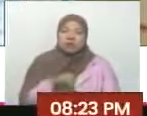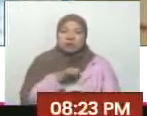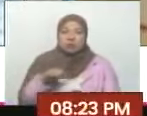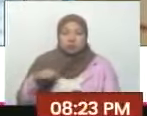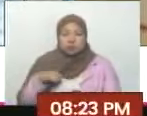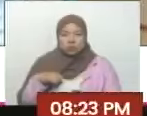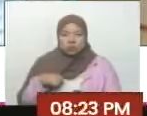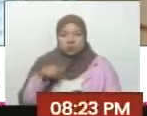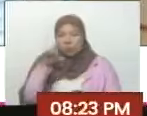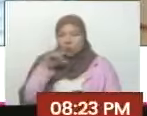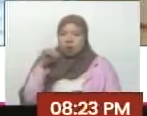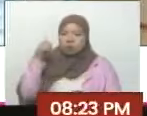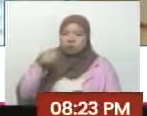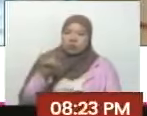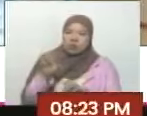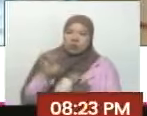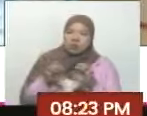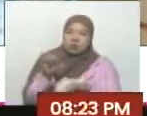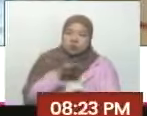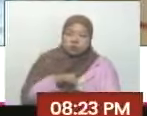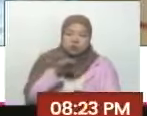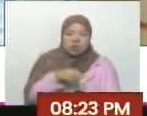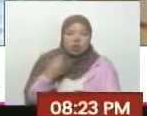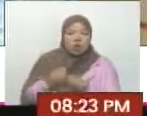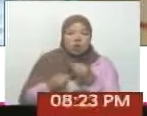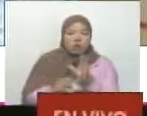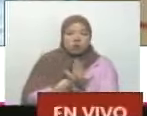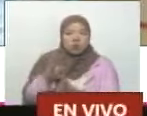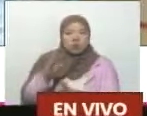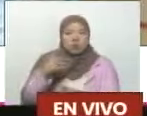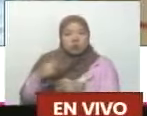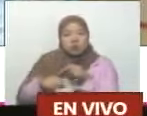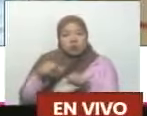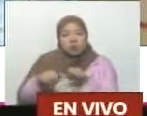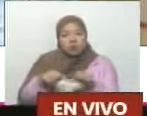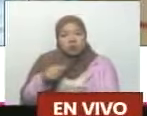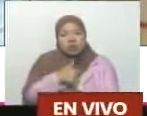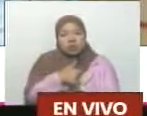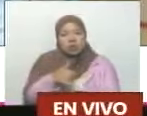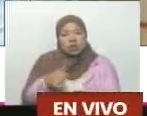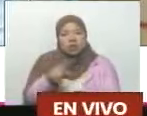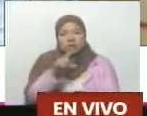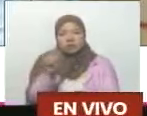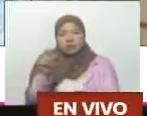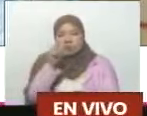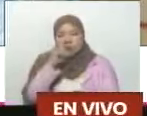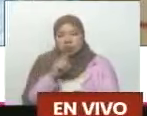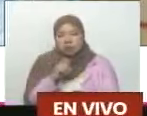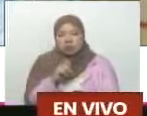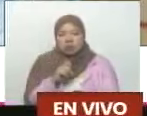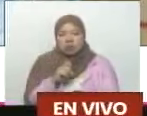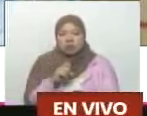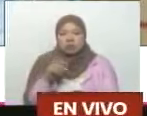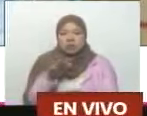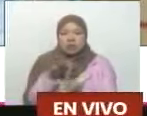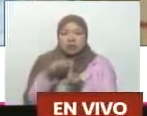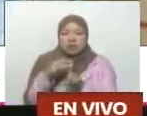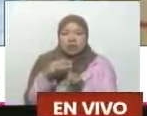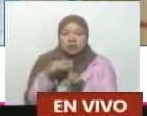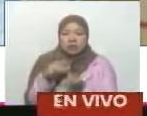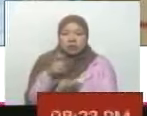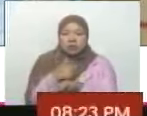estudiado durante muchos años la evolución de las sociedades. Y habla de unos ciclos interesantes de cada 100 años. Y le ha puesto el ojo a la situación